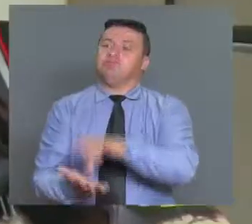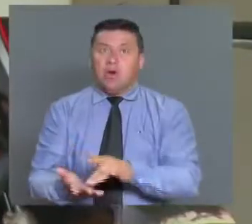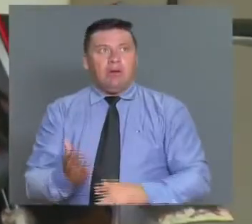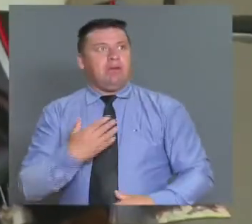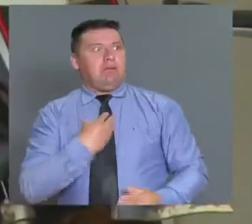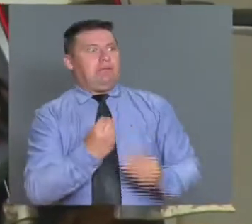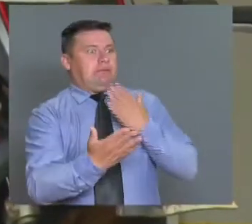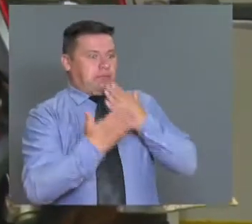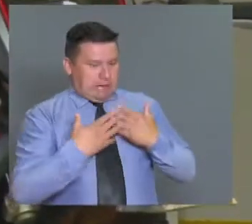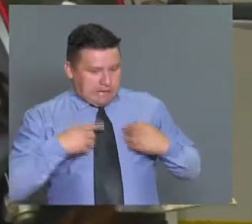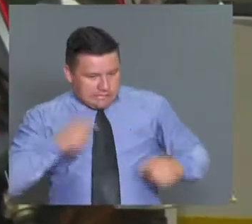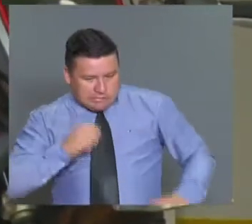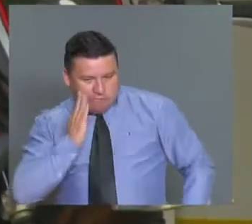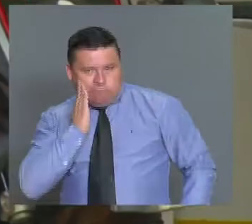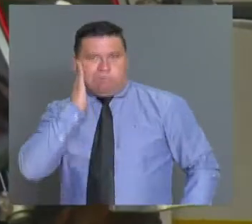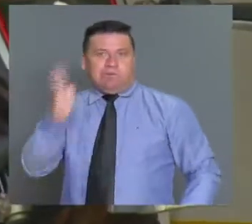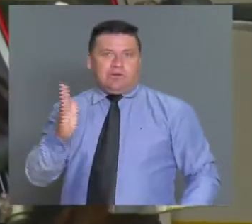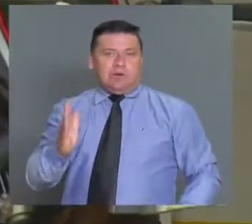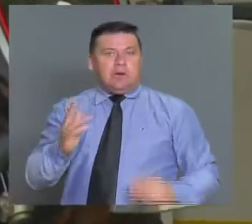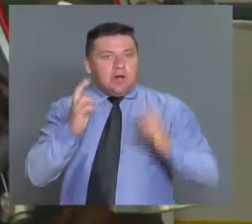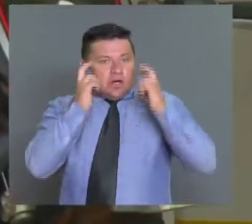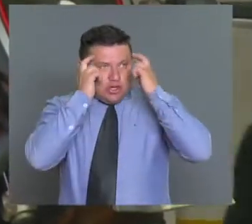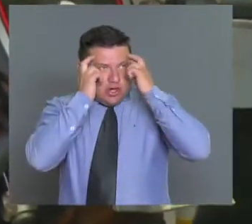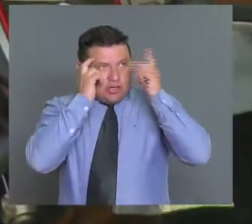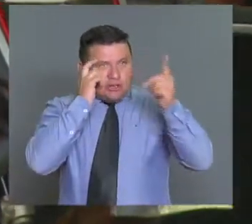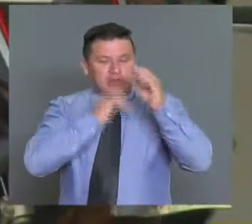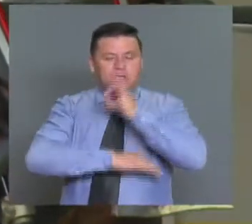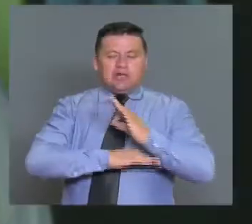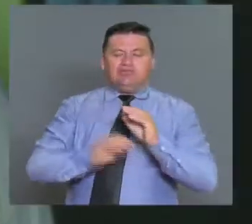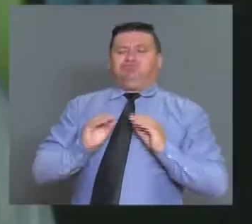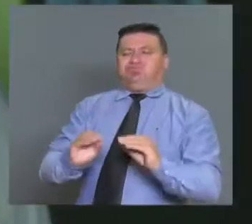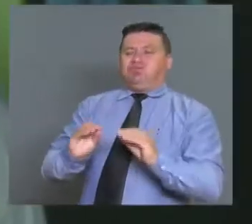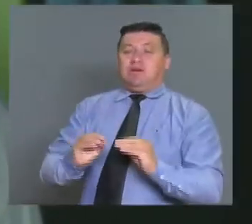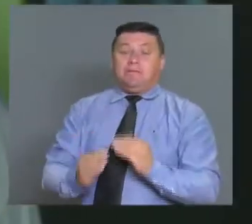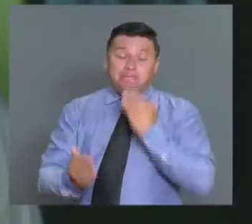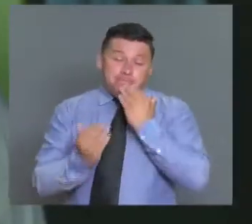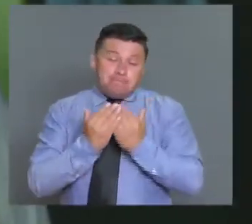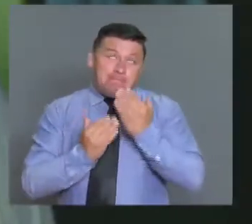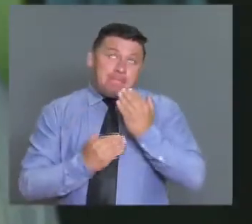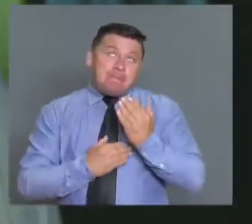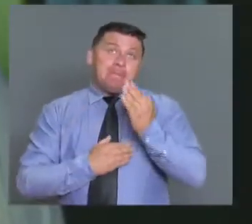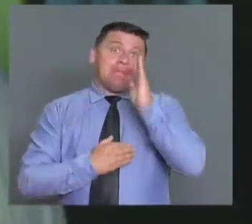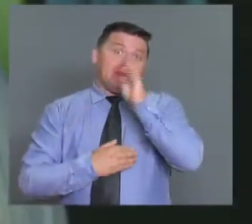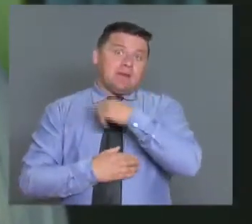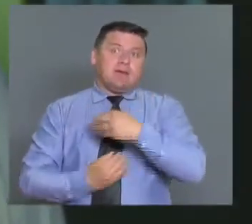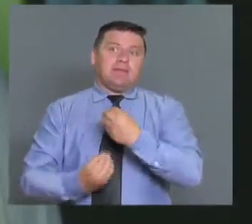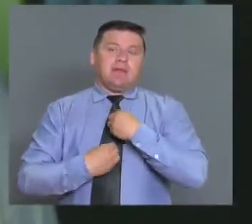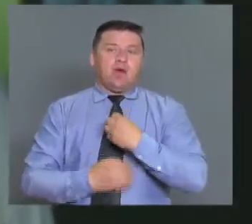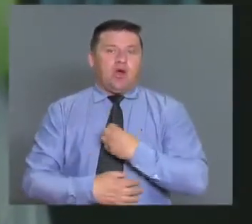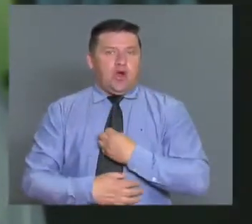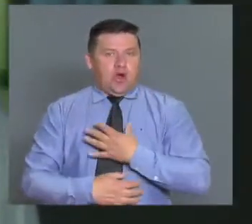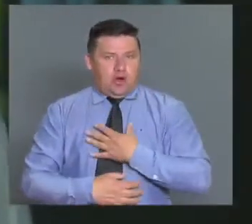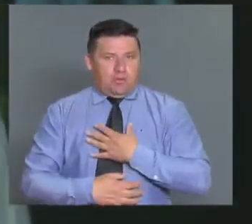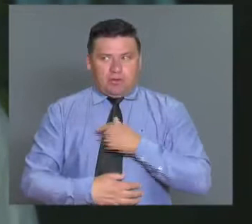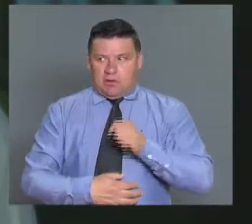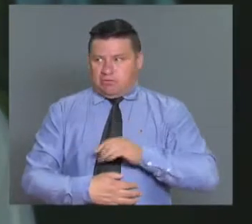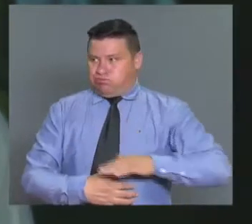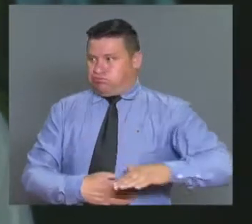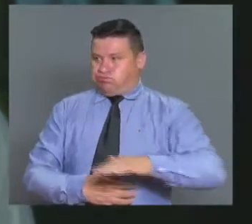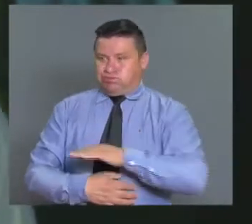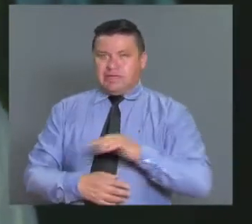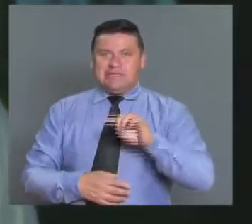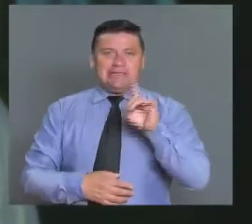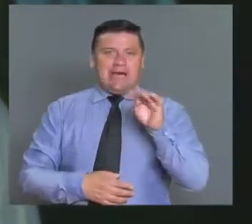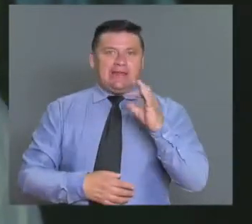de sus comunidades con base en los conocimientos que adquieren en la escuela. Gracias a Dios que tenemos la oportunidad de tener la escuela acá en nuestro municipio de